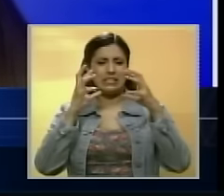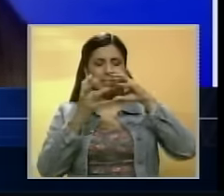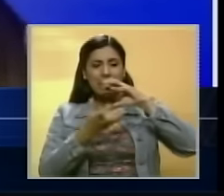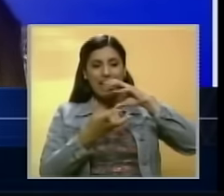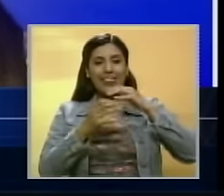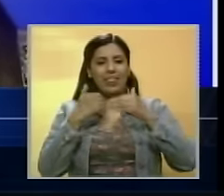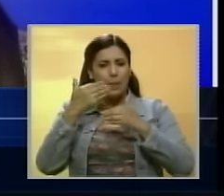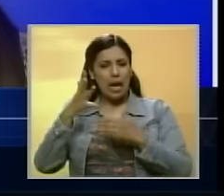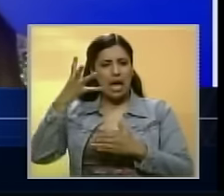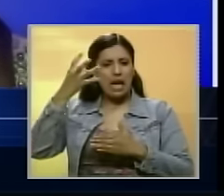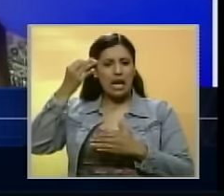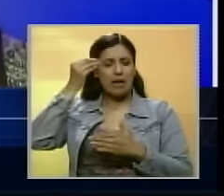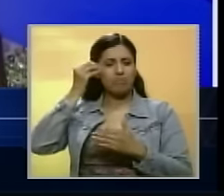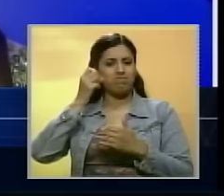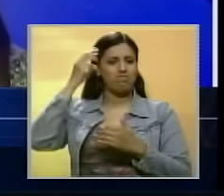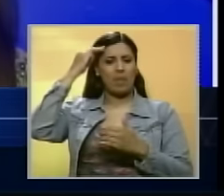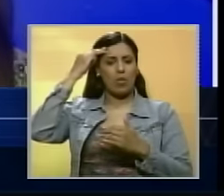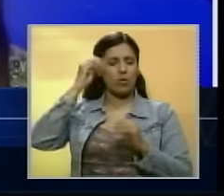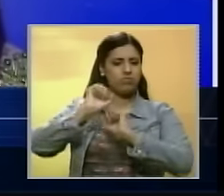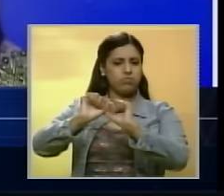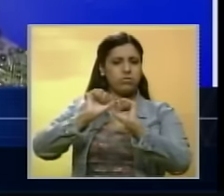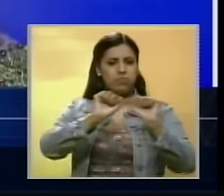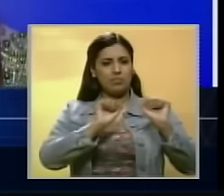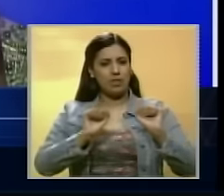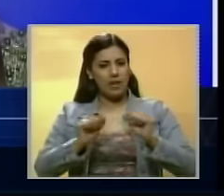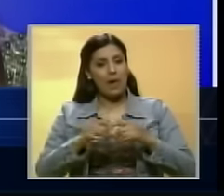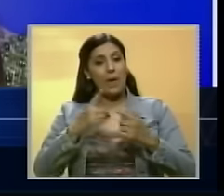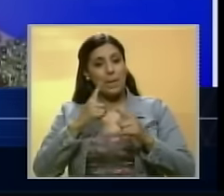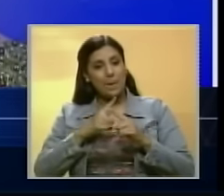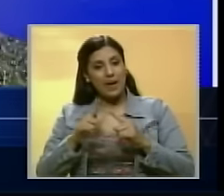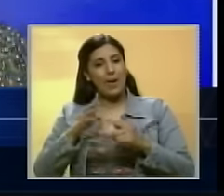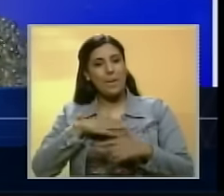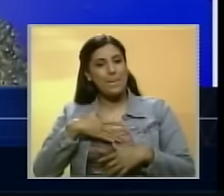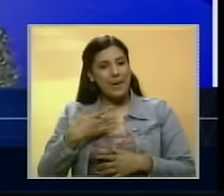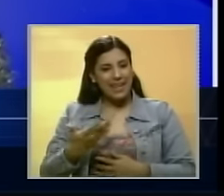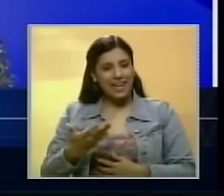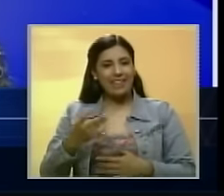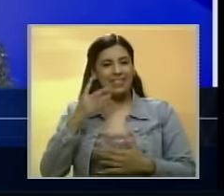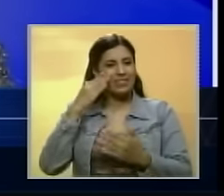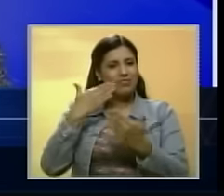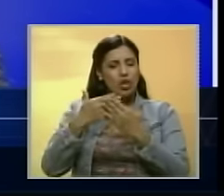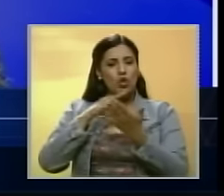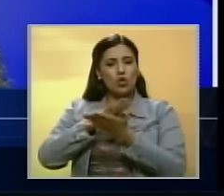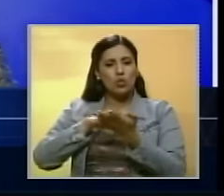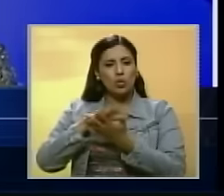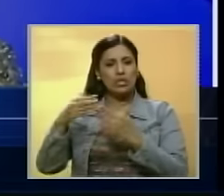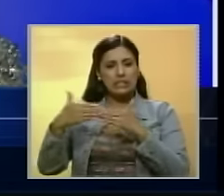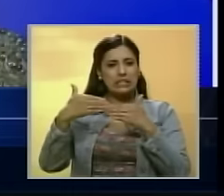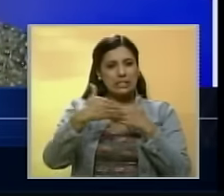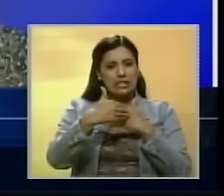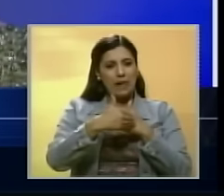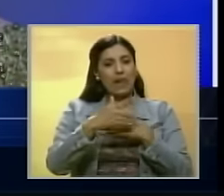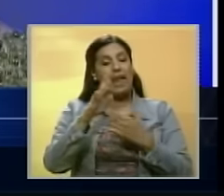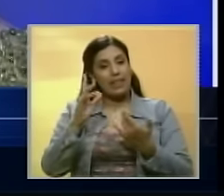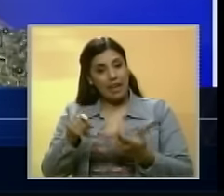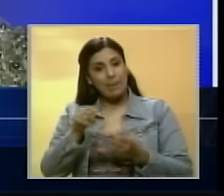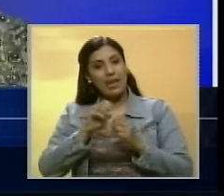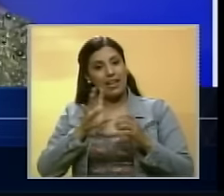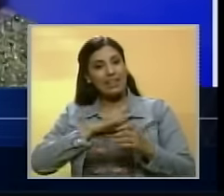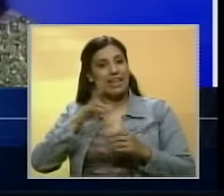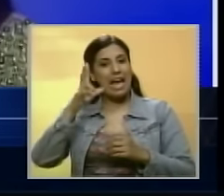paso del tiempo el paso del estud ella va a tener que colocarse para poder enfrentar todas las cosas que se le presentan Y por supuesto